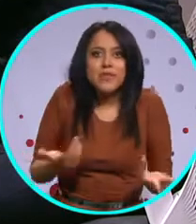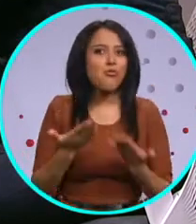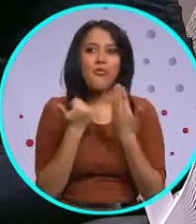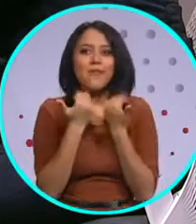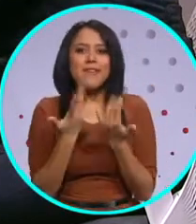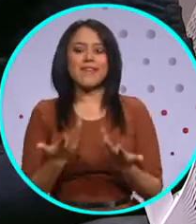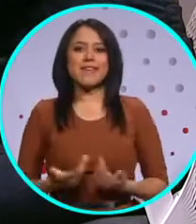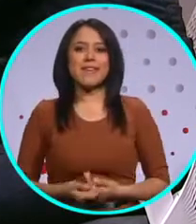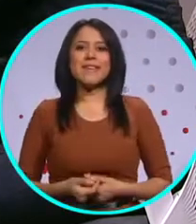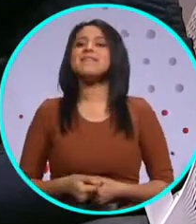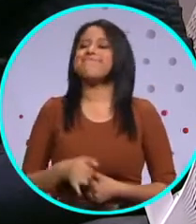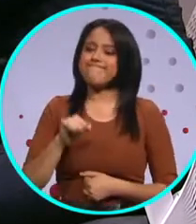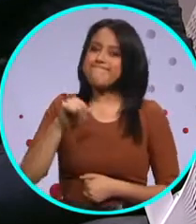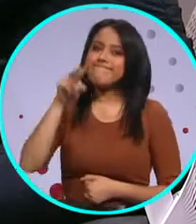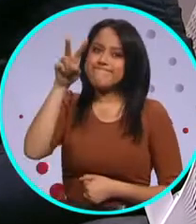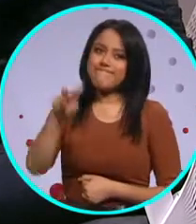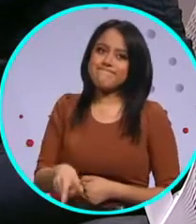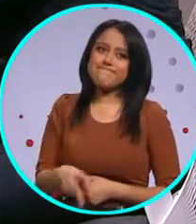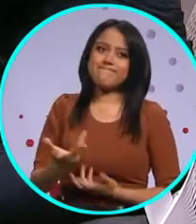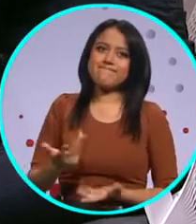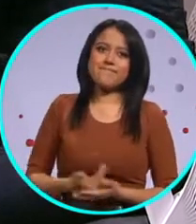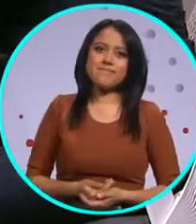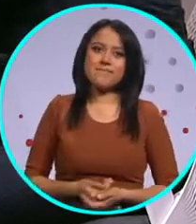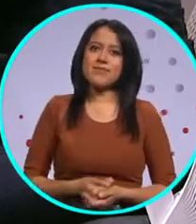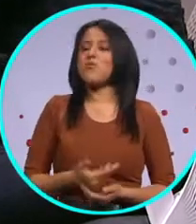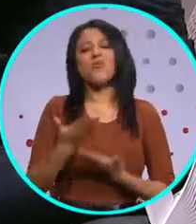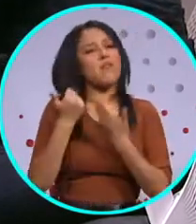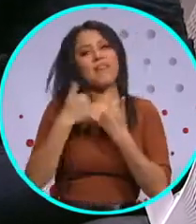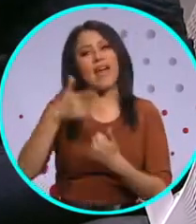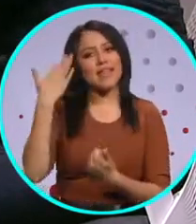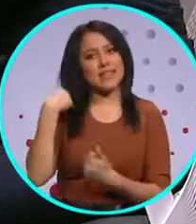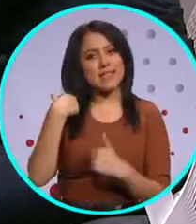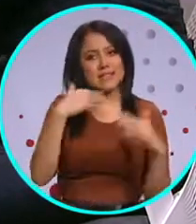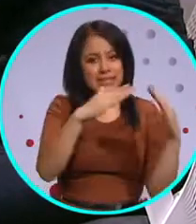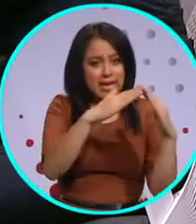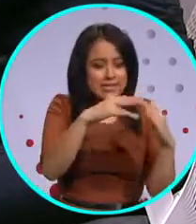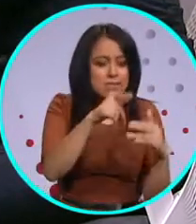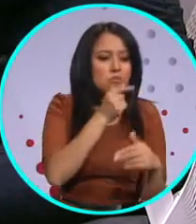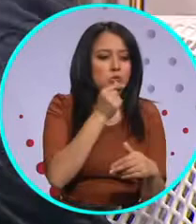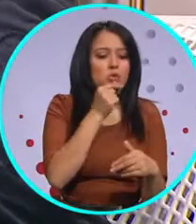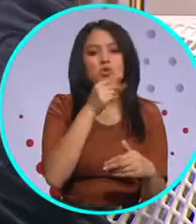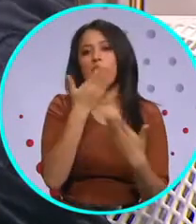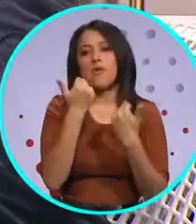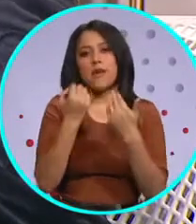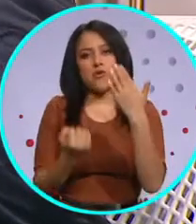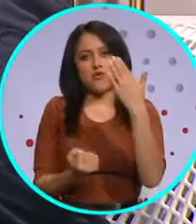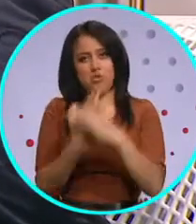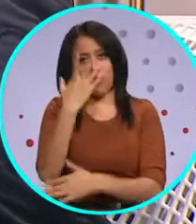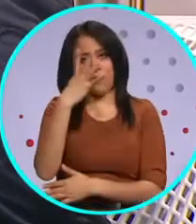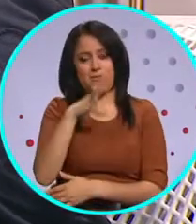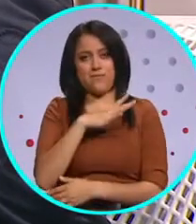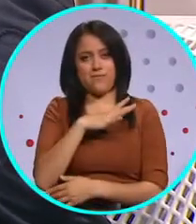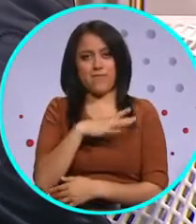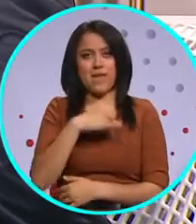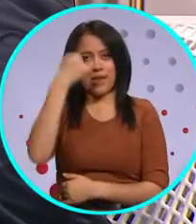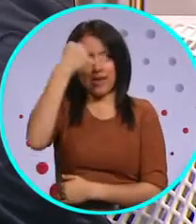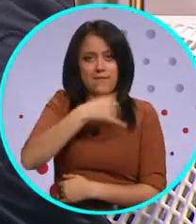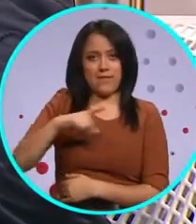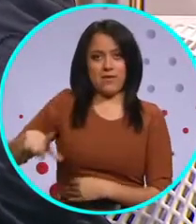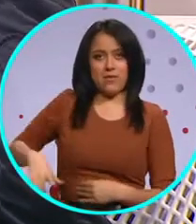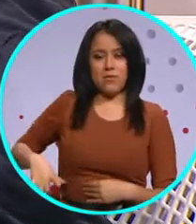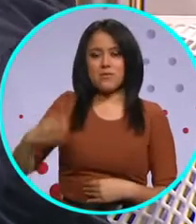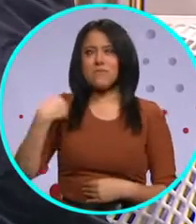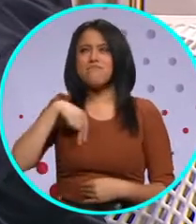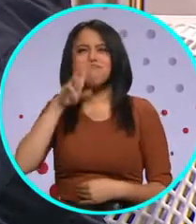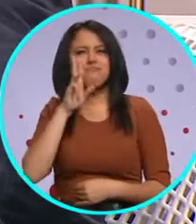de las estaciones de publicidad no existían la verdad es que no existían es un modelo de esta administración por instrucción del jefe de gobierno lo vimos